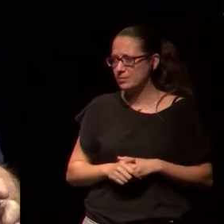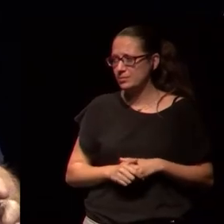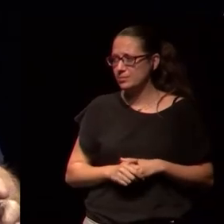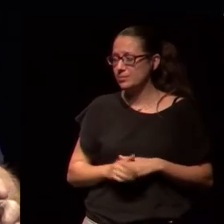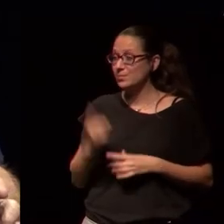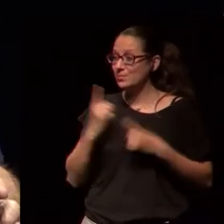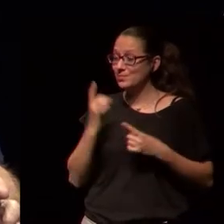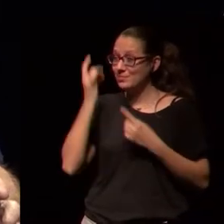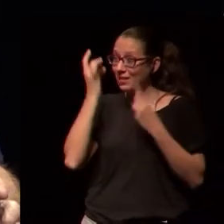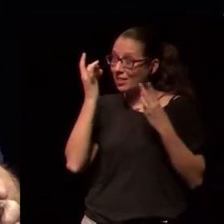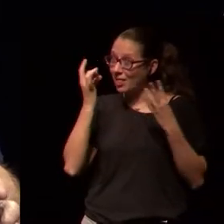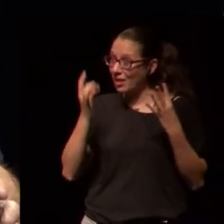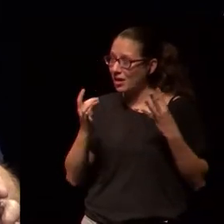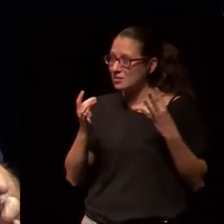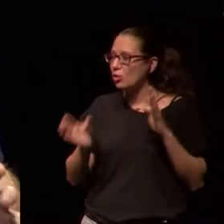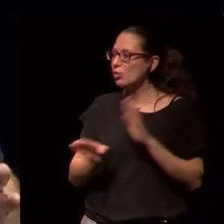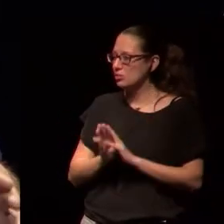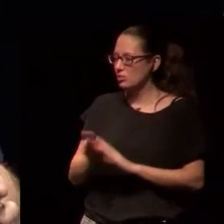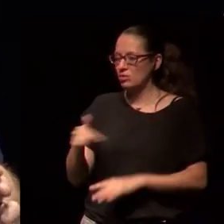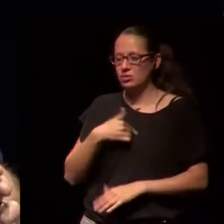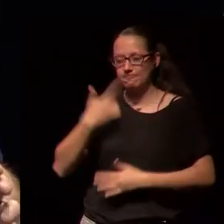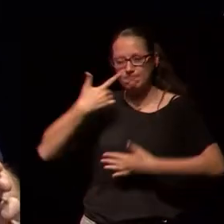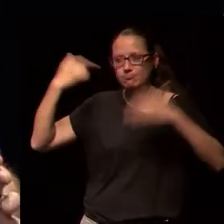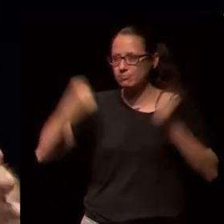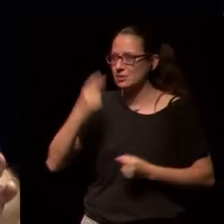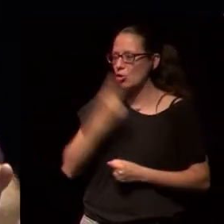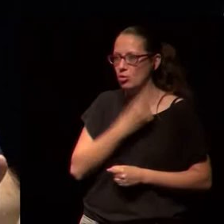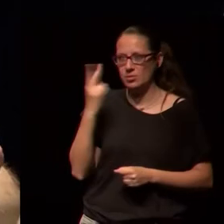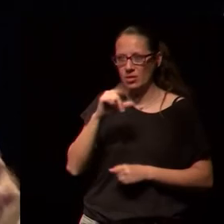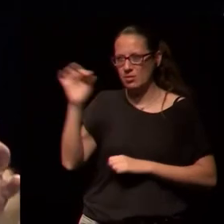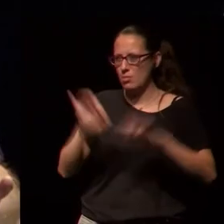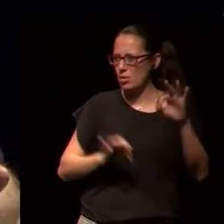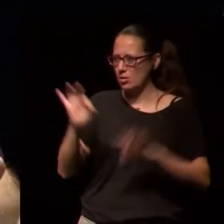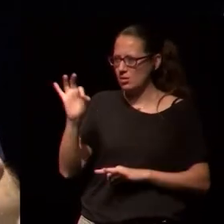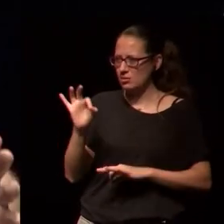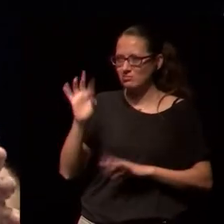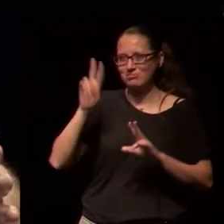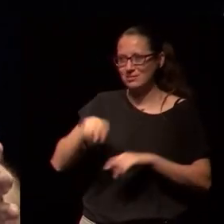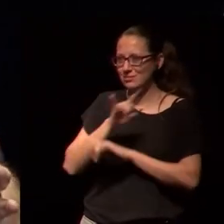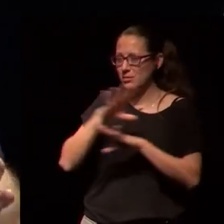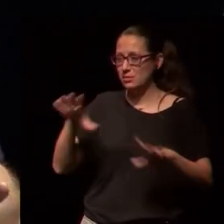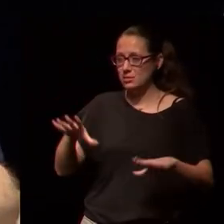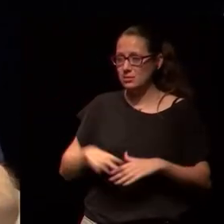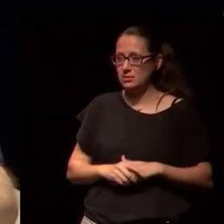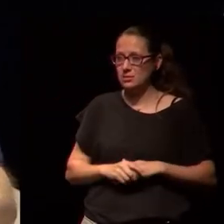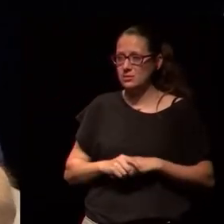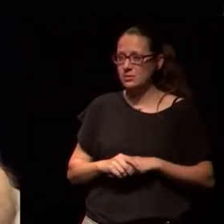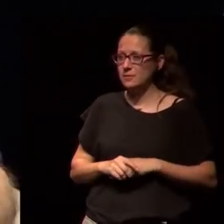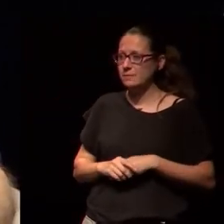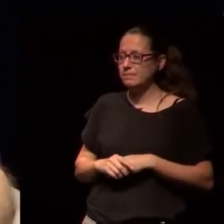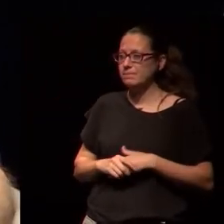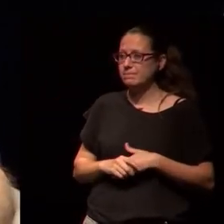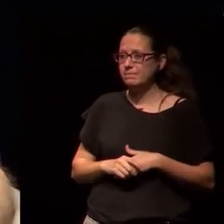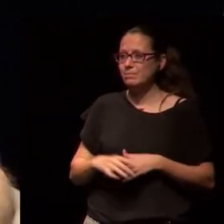siguen siendo cristalinas para mí. Sigo firmemente comprometido. Yo leí el discurso